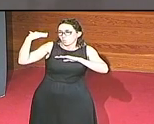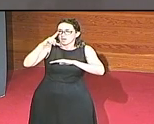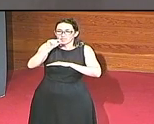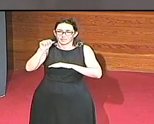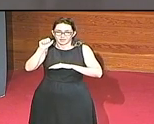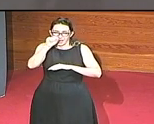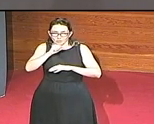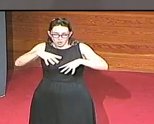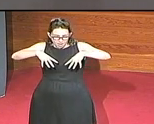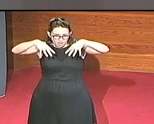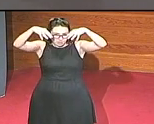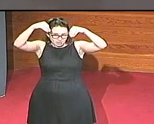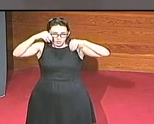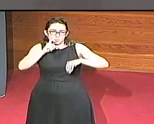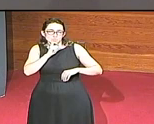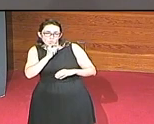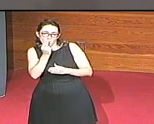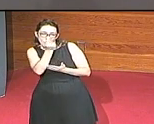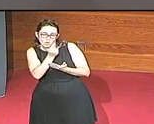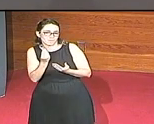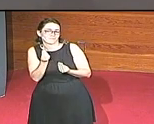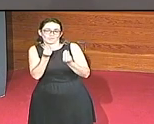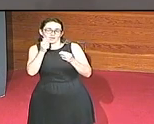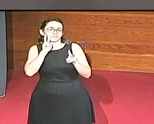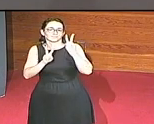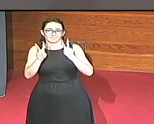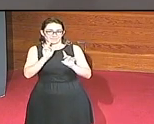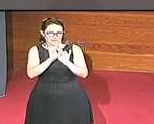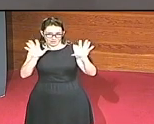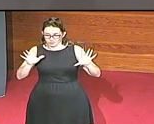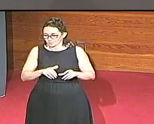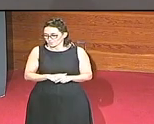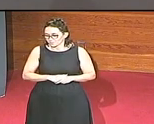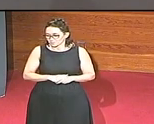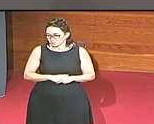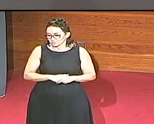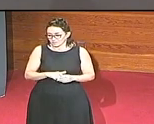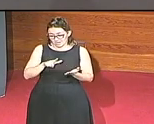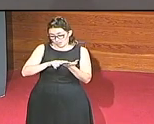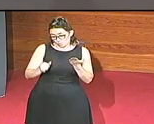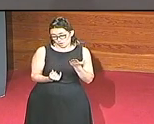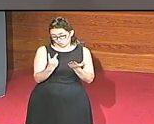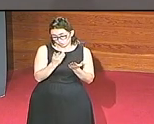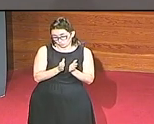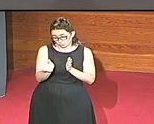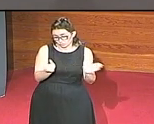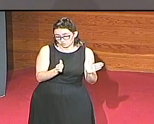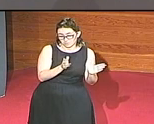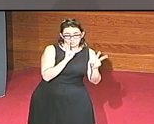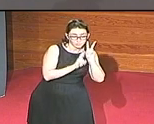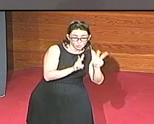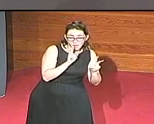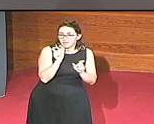cosas que ya no te puede contar nadie más que con gráficos y utiliza dos lenguajes el visual y el de la palabra de forma inseparable